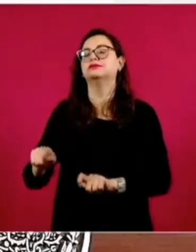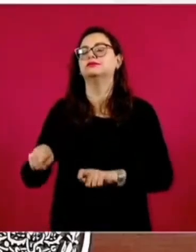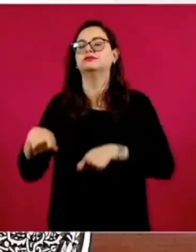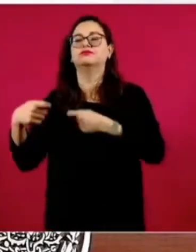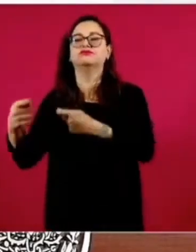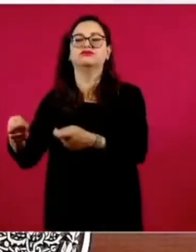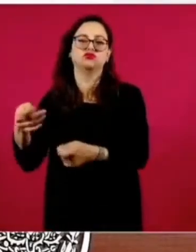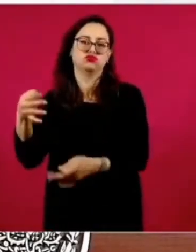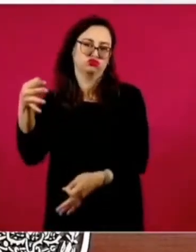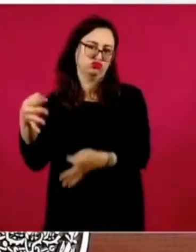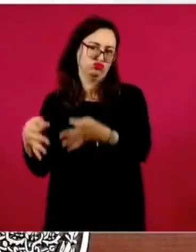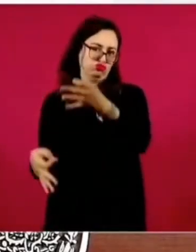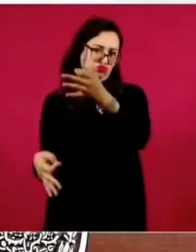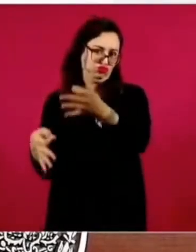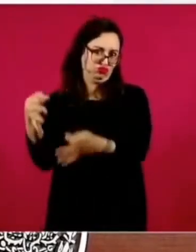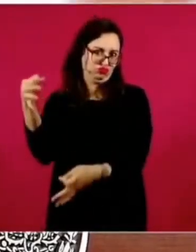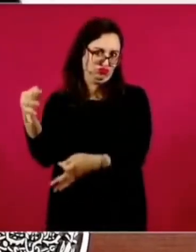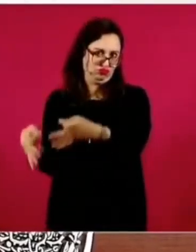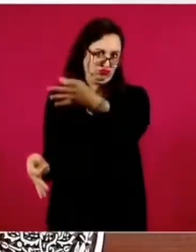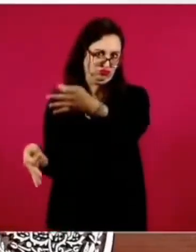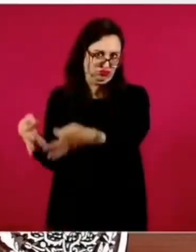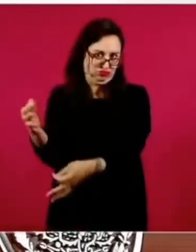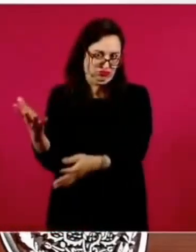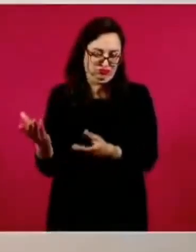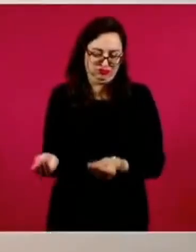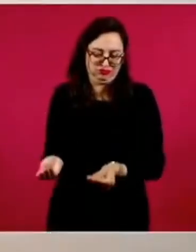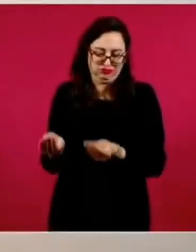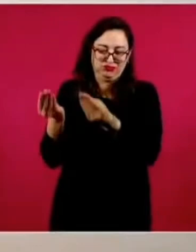Y el Poder Judicial completito.